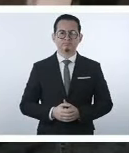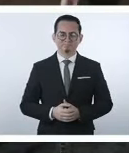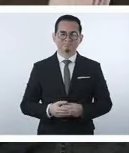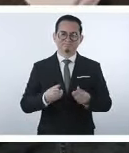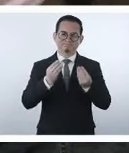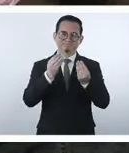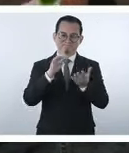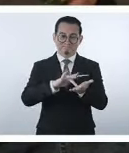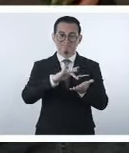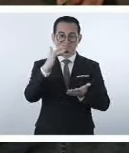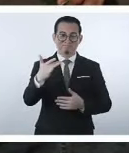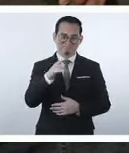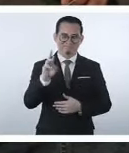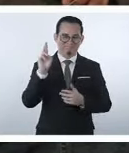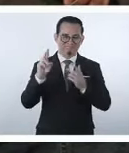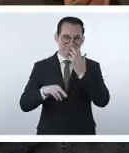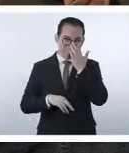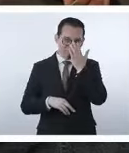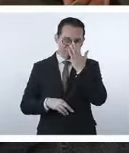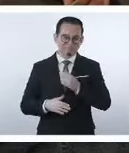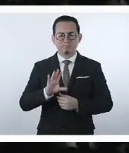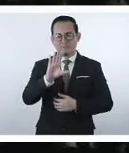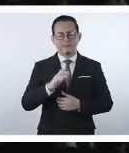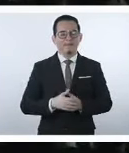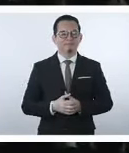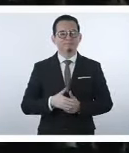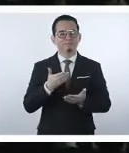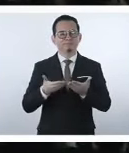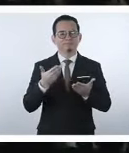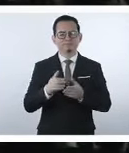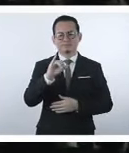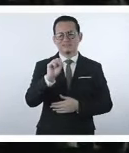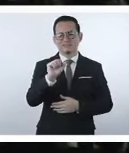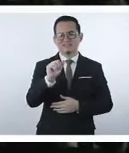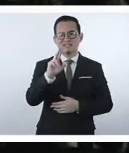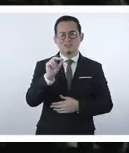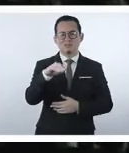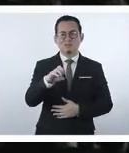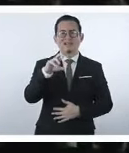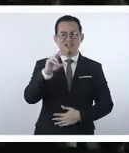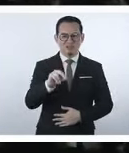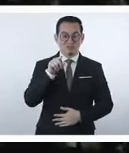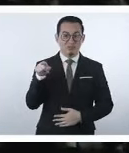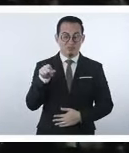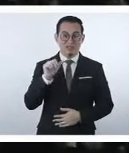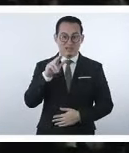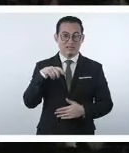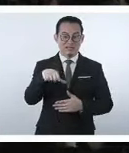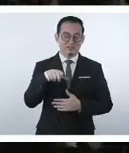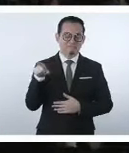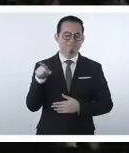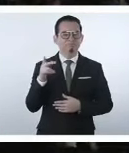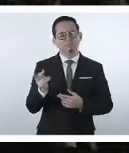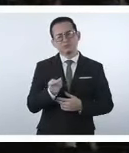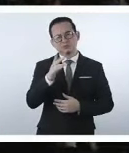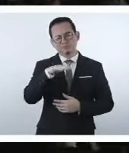Muchas gracias, Xóchitl. Ahora, Isa Romero, de Arquitectura Estudiante, te quiere preguntar,